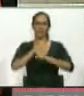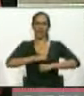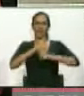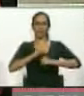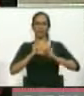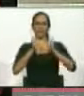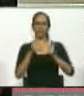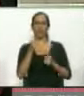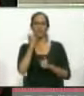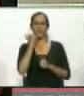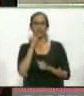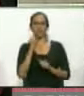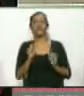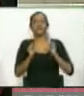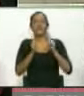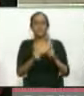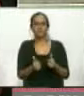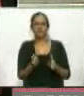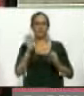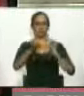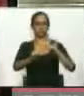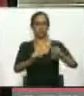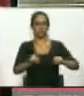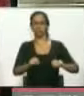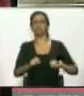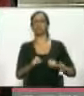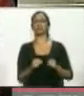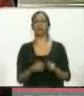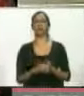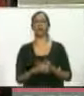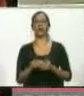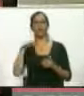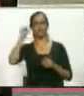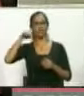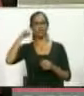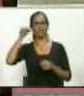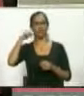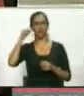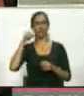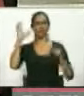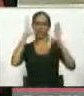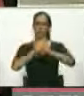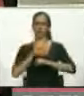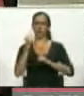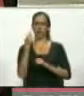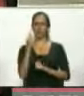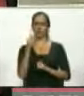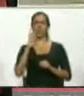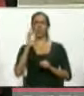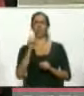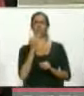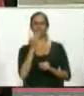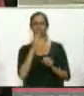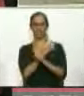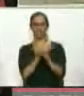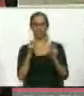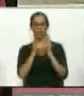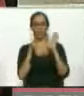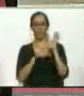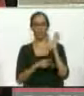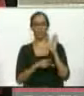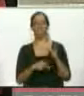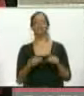empezaron a agarrar a los choros que amañan las carreras vamos por el otro vídeo de la noche o si 40 estamos por terminar este programa